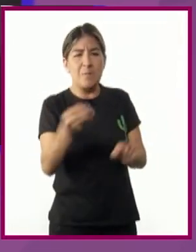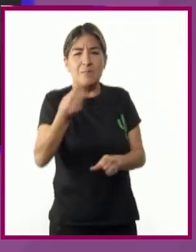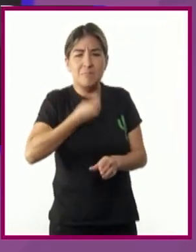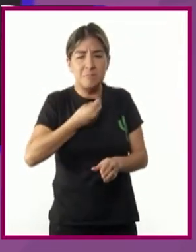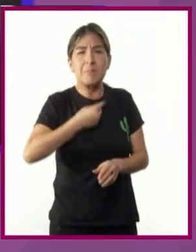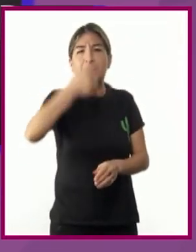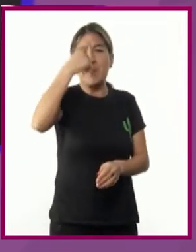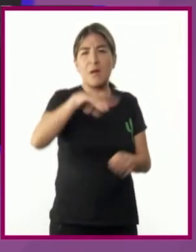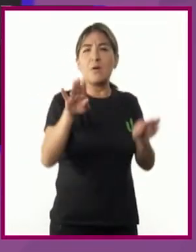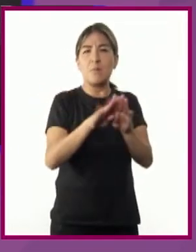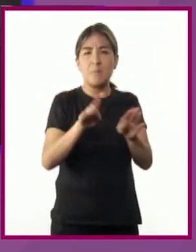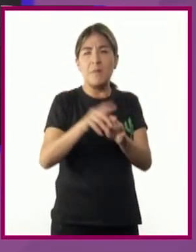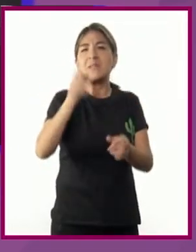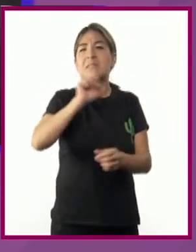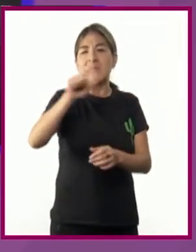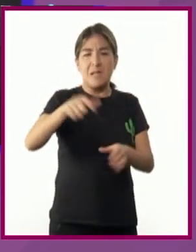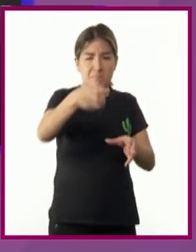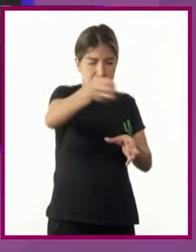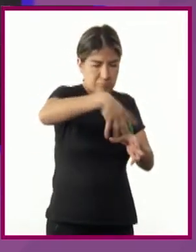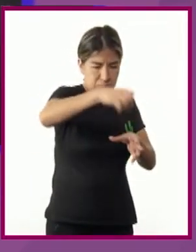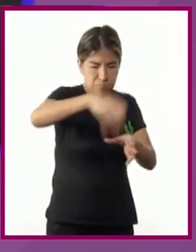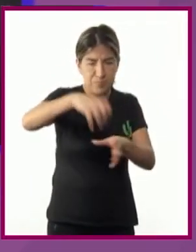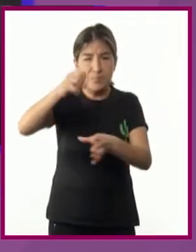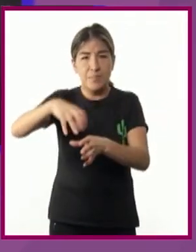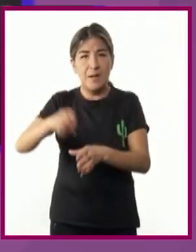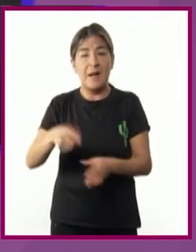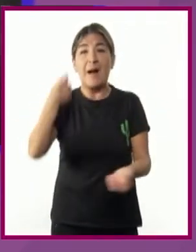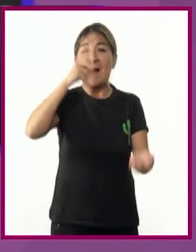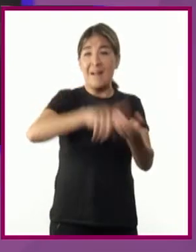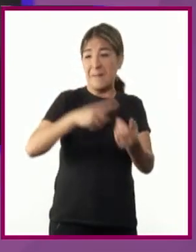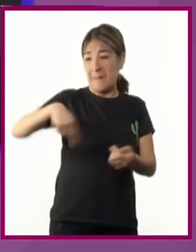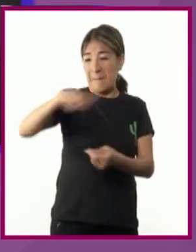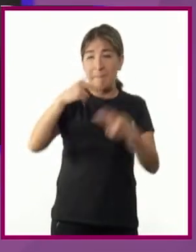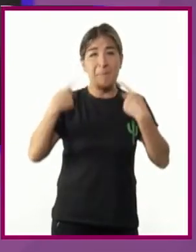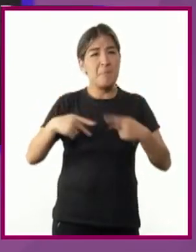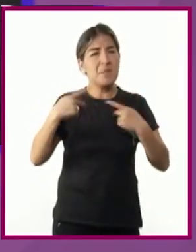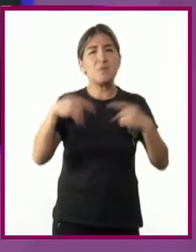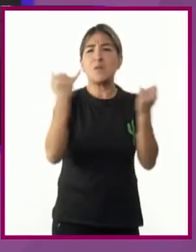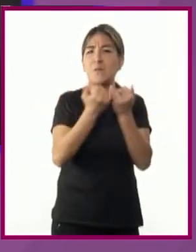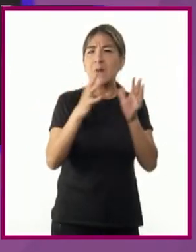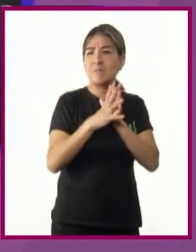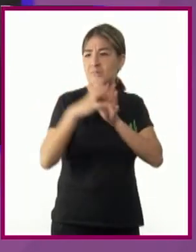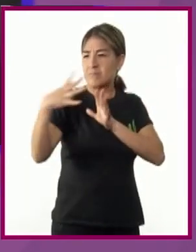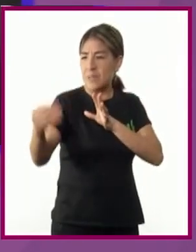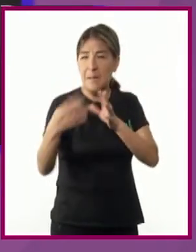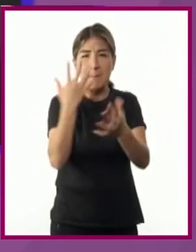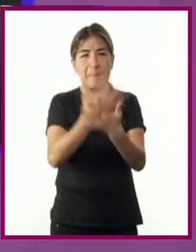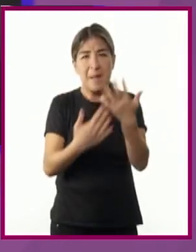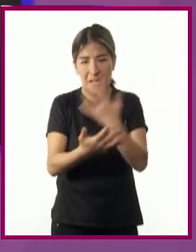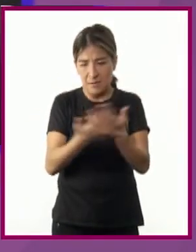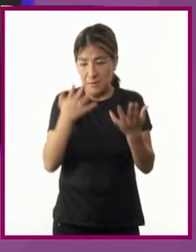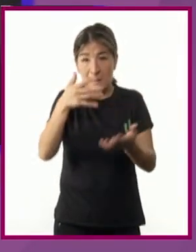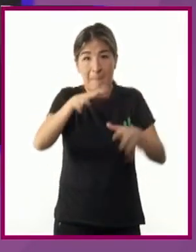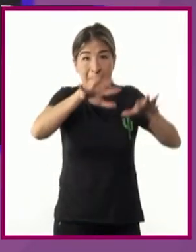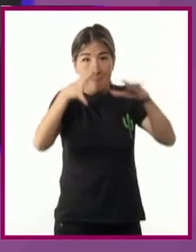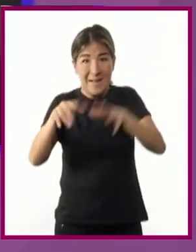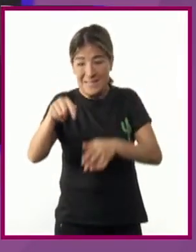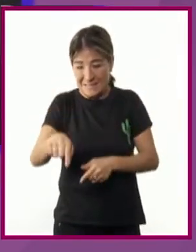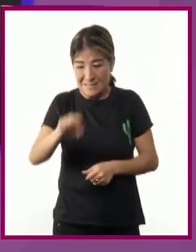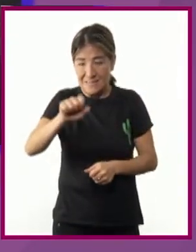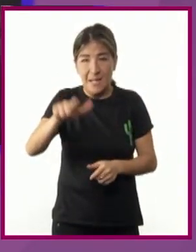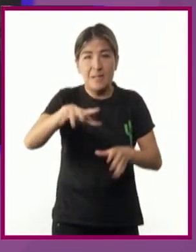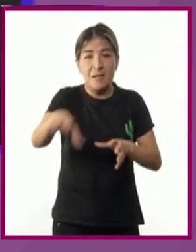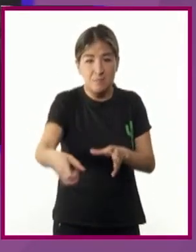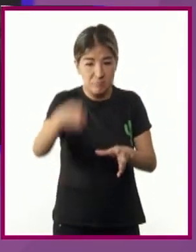la prohibición para recolectar sal. Miles de seguidores imitaron a Gandhi, tomando directamente la sal de mar. Muchos